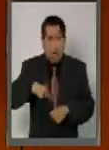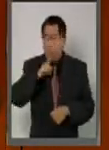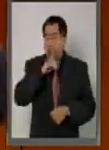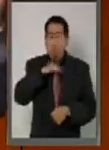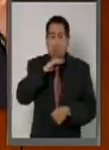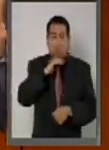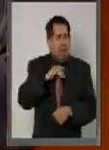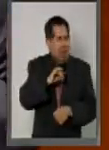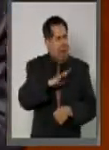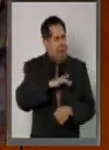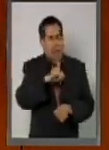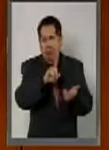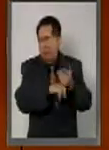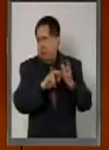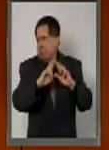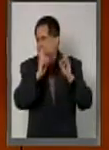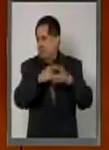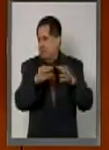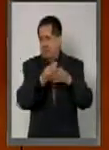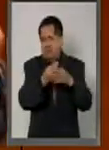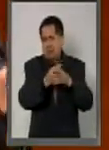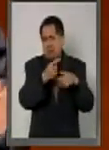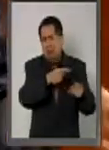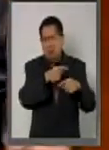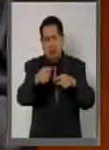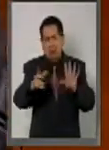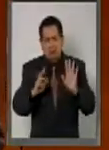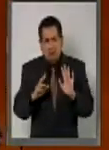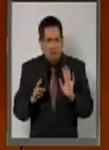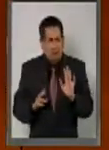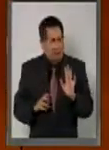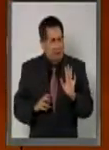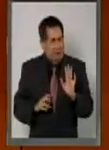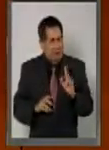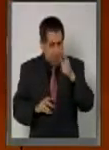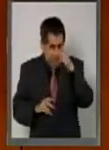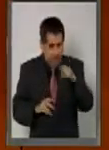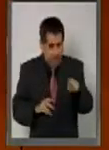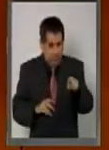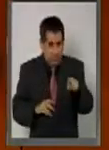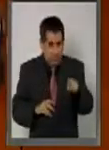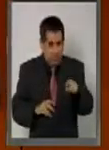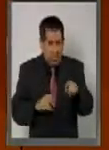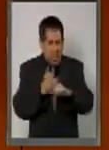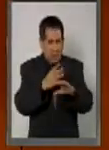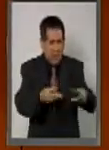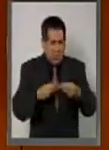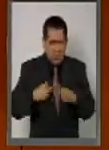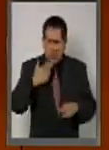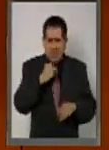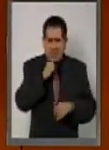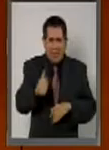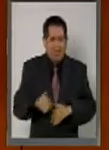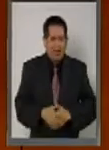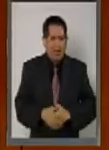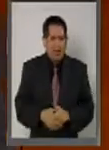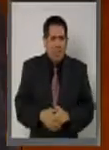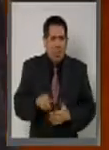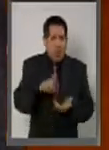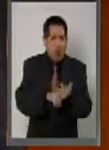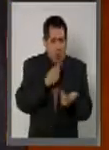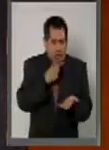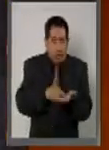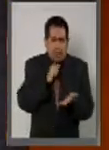nos dicen sí, una reunión de tal, otra. Ese informe no sirve para nada, porque no dice